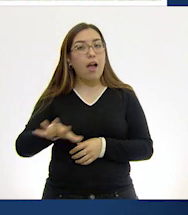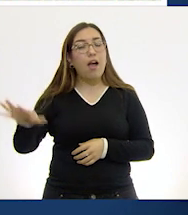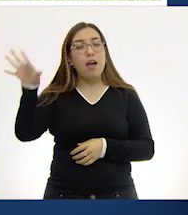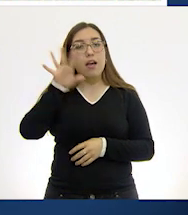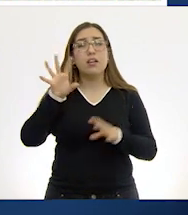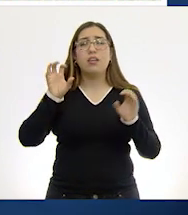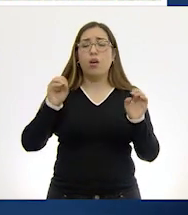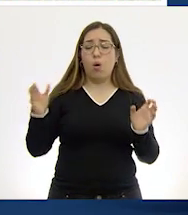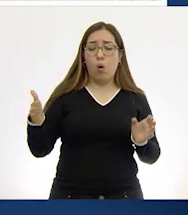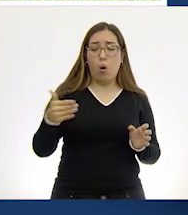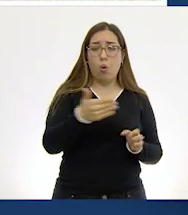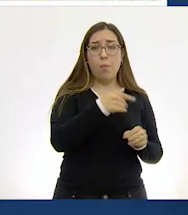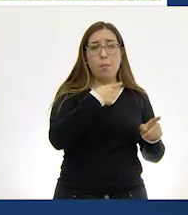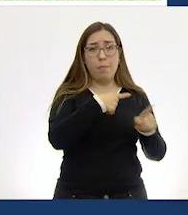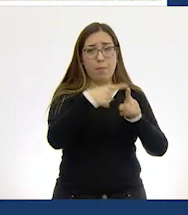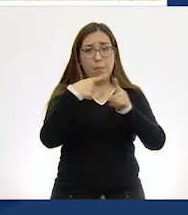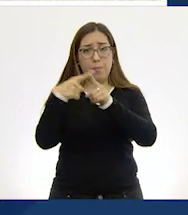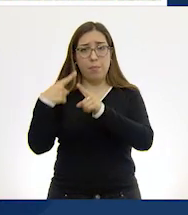y